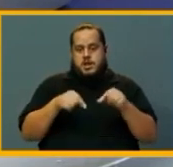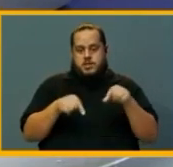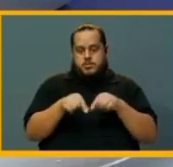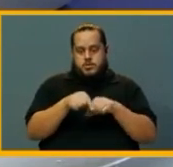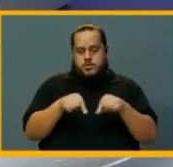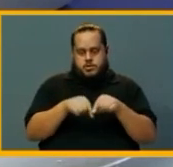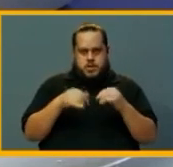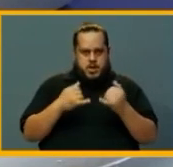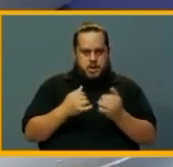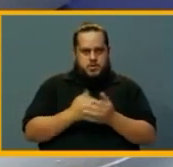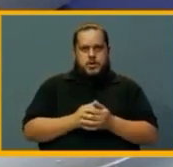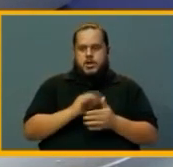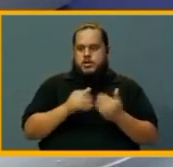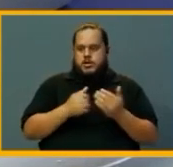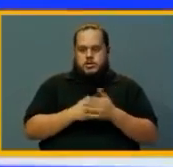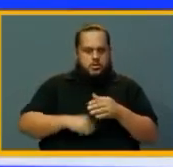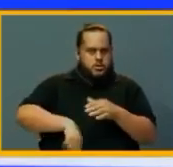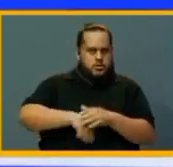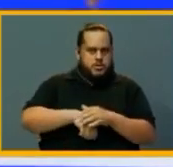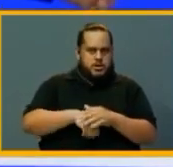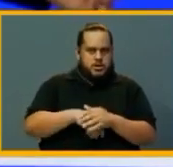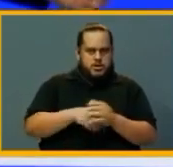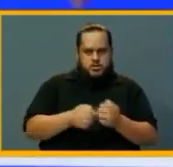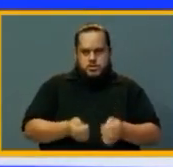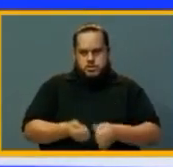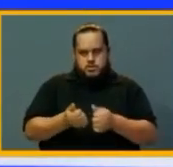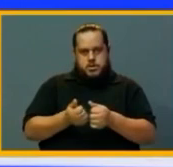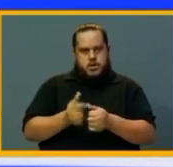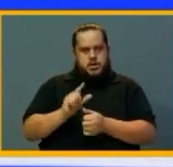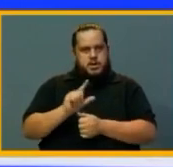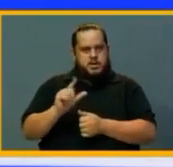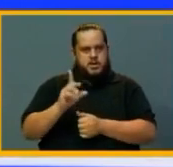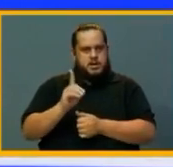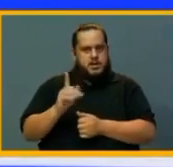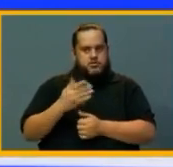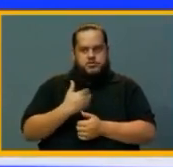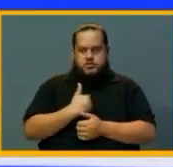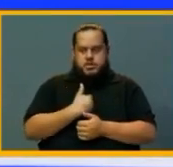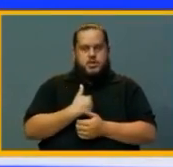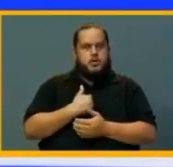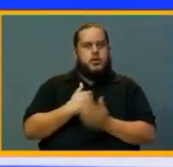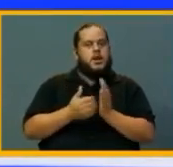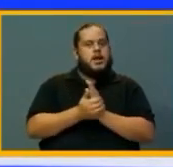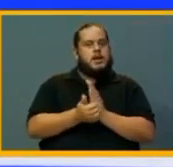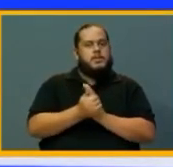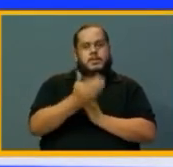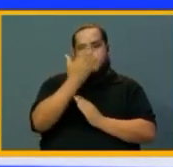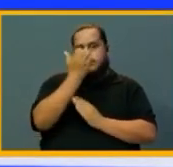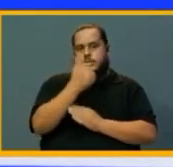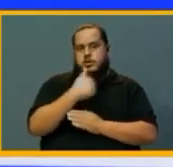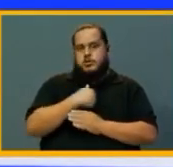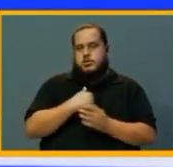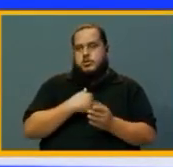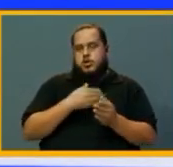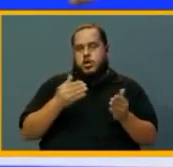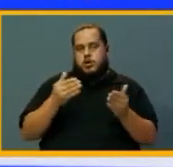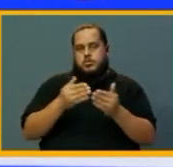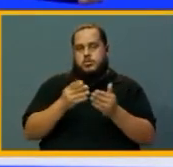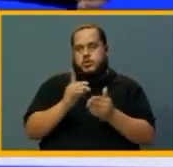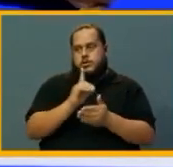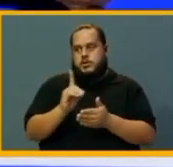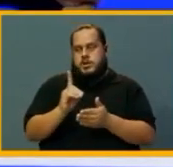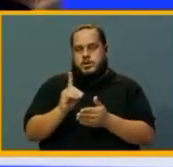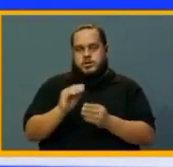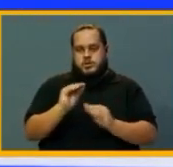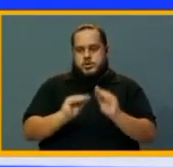que durante el partido expulsaron al lateral derecho y entonces yo tengo la capacidad, porque soy puntero derecho, de